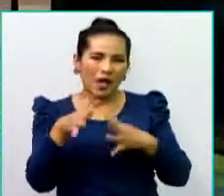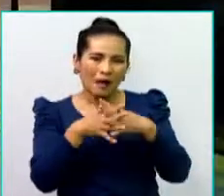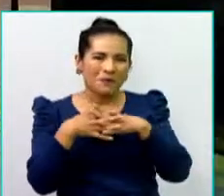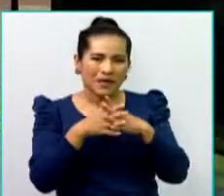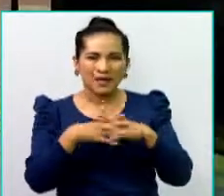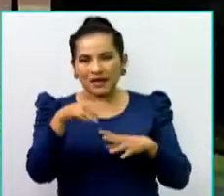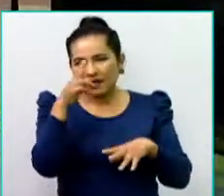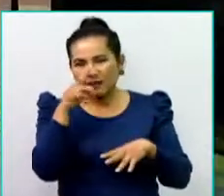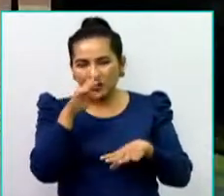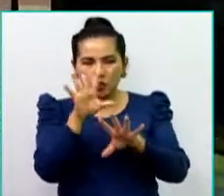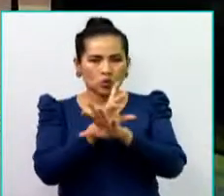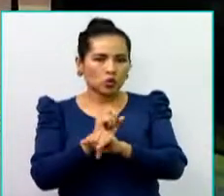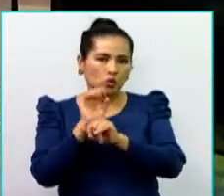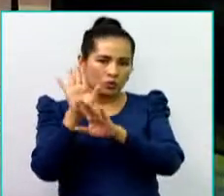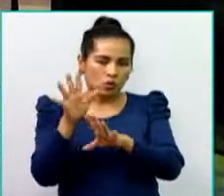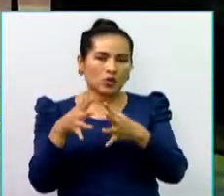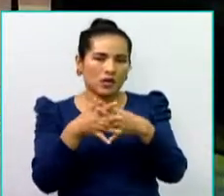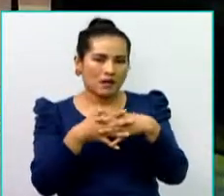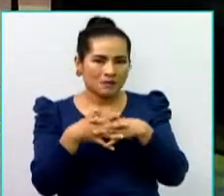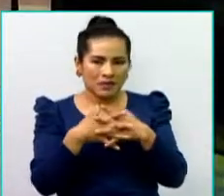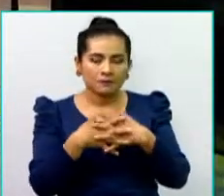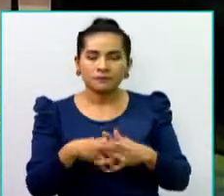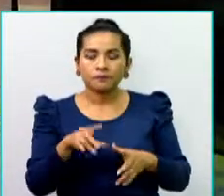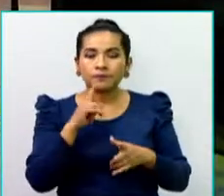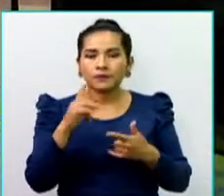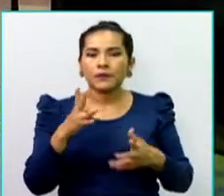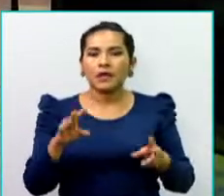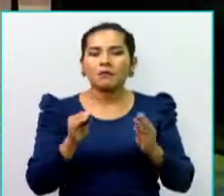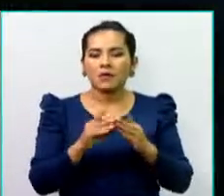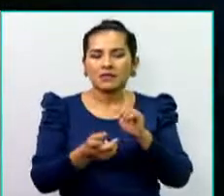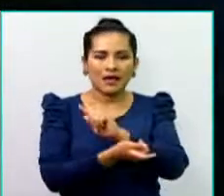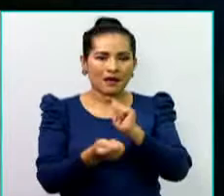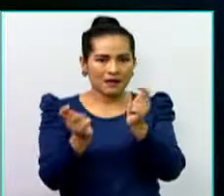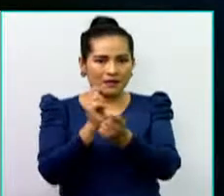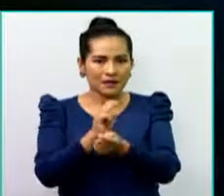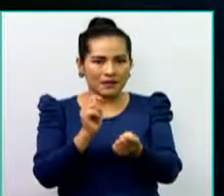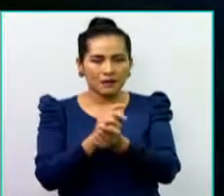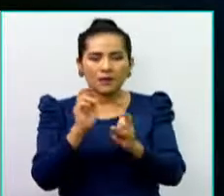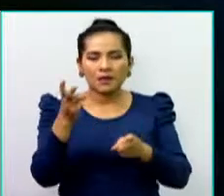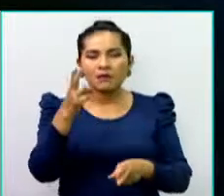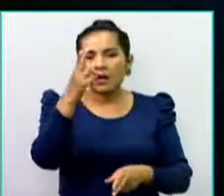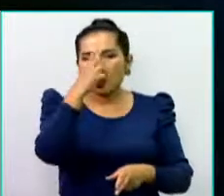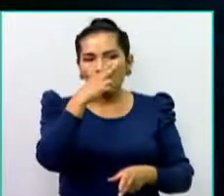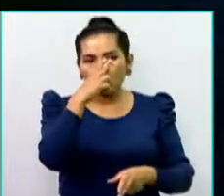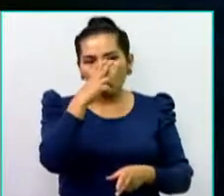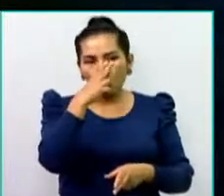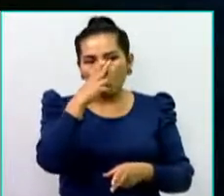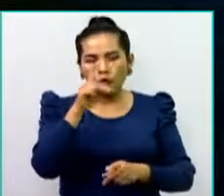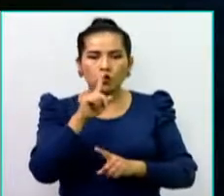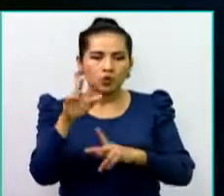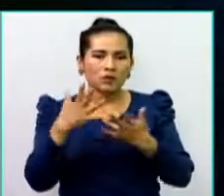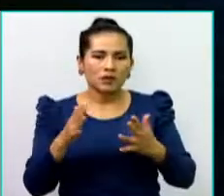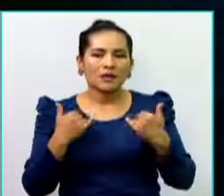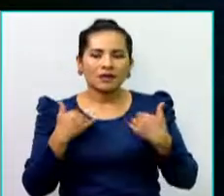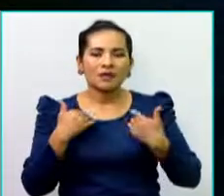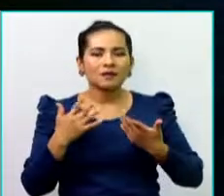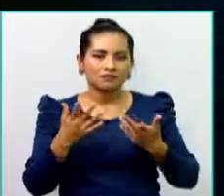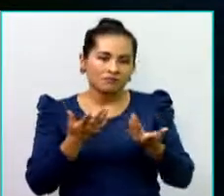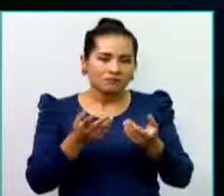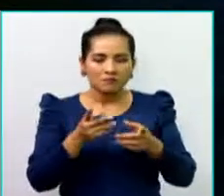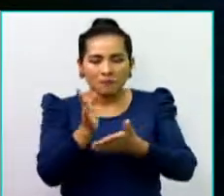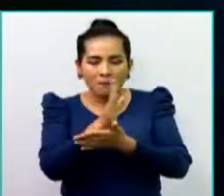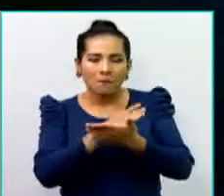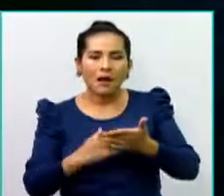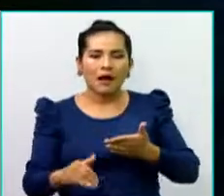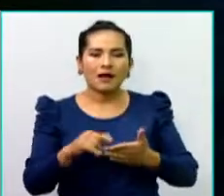comedia estadounidense. Adaptada, ¿no? Adaptada a ese tipo de humor, pero que todavía guardaba un poco ese